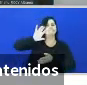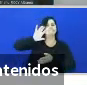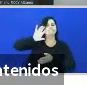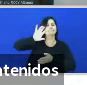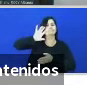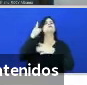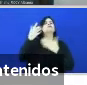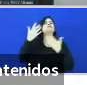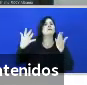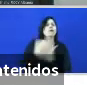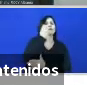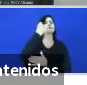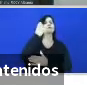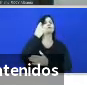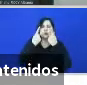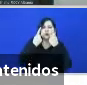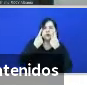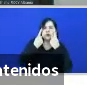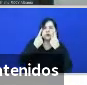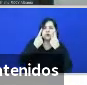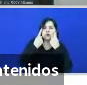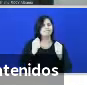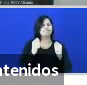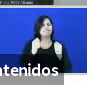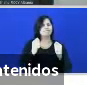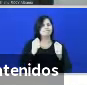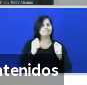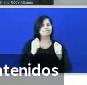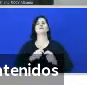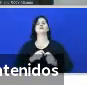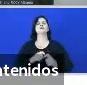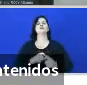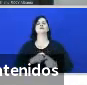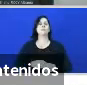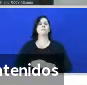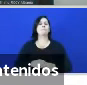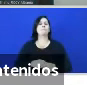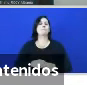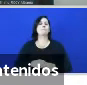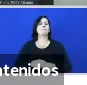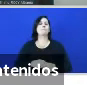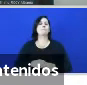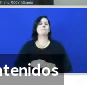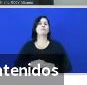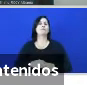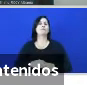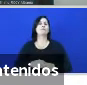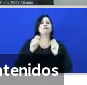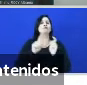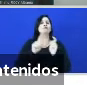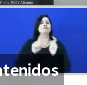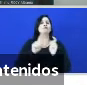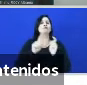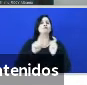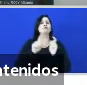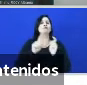nuestras ciudades para garantizar que los jóvenes podamos también apoyar a nuestras ciudades. ¿Qué tiene